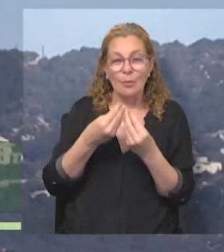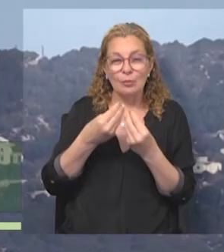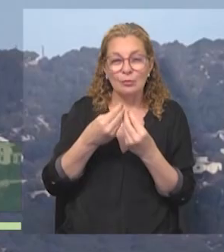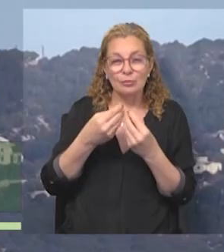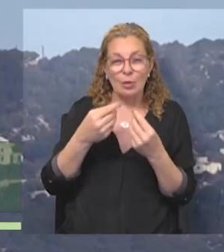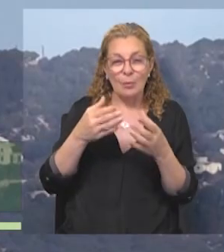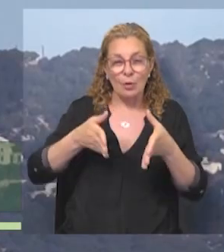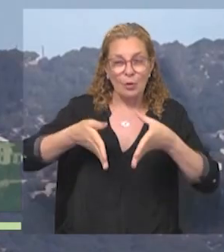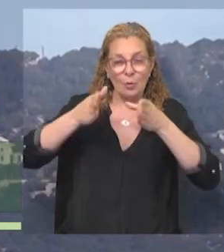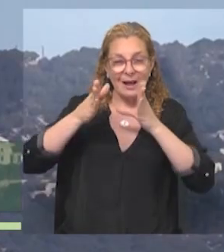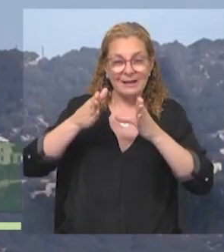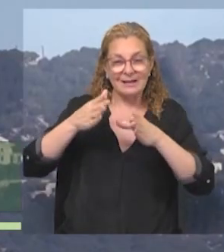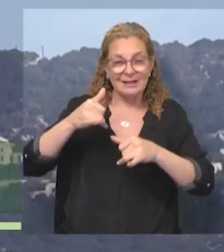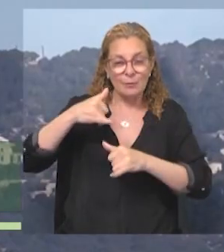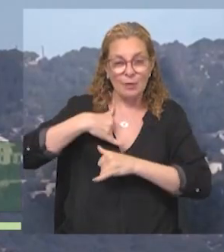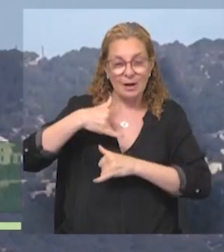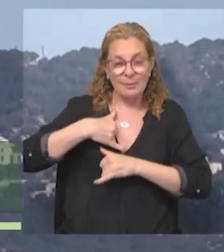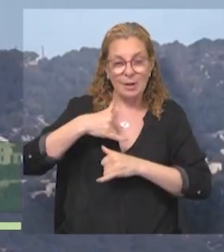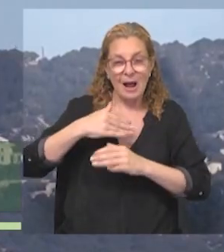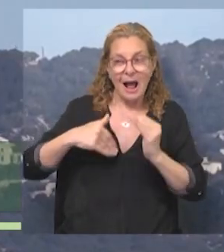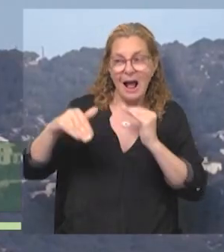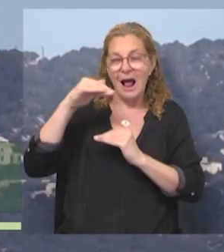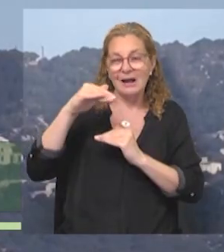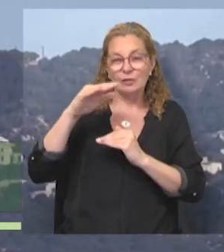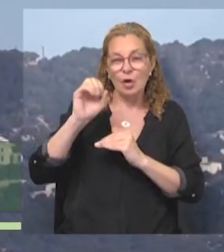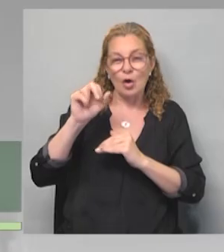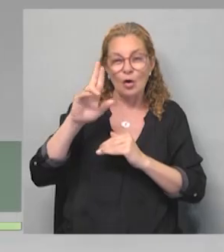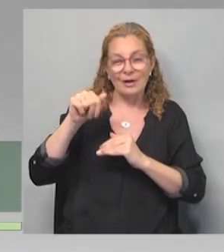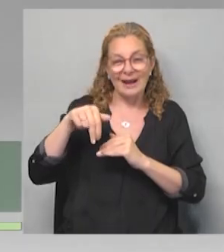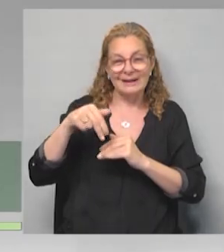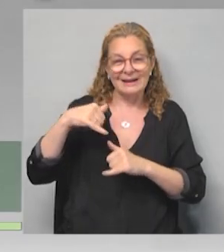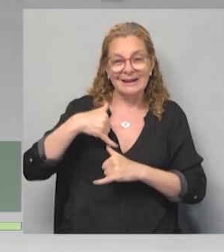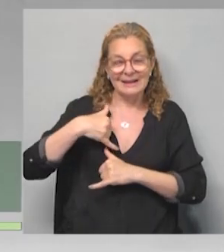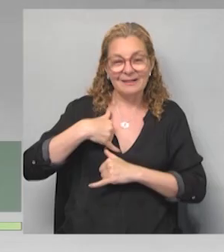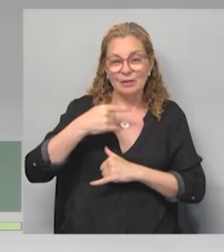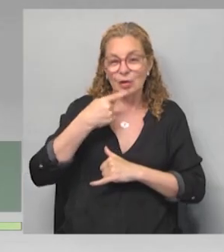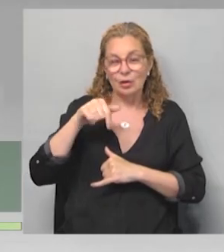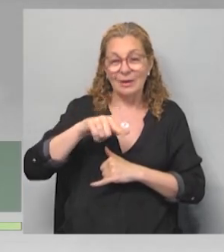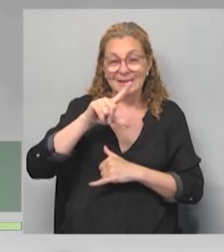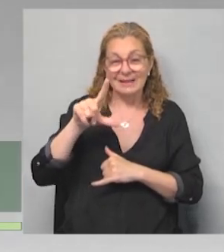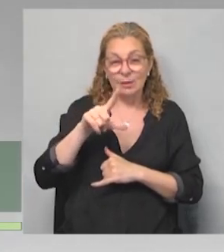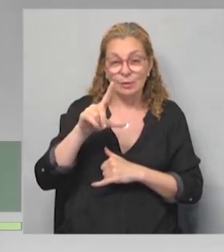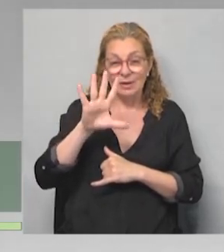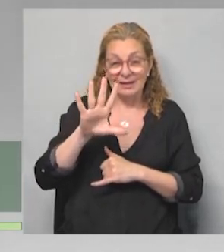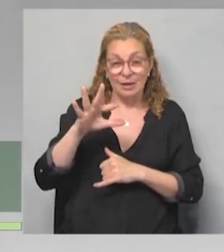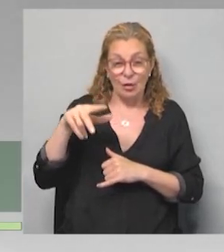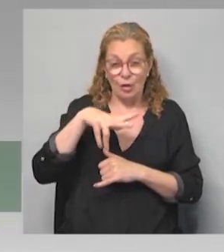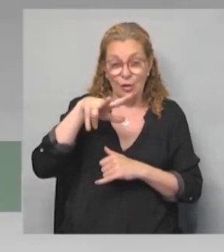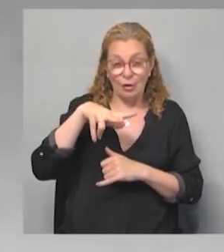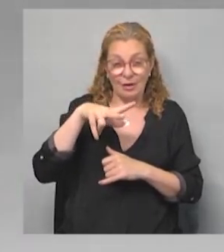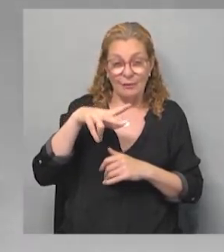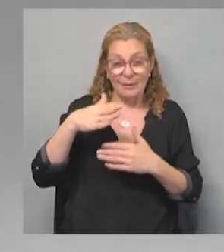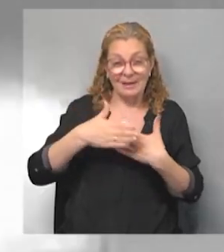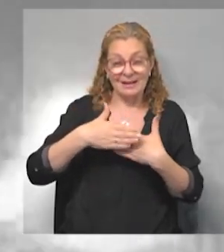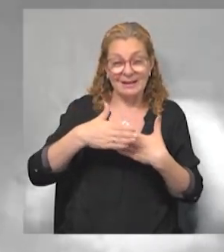infraestructuras militares en los altos del golán al tiempo que el ejército israelí confirmó este lunes que interceptó cinco drones que sobrevolaban la